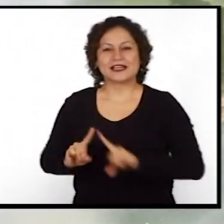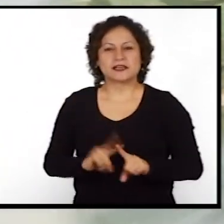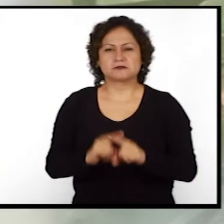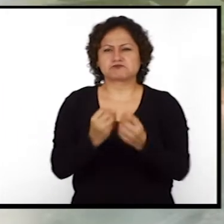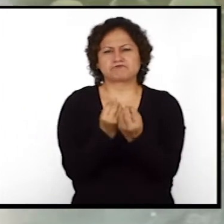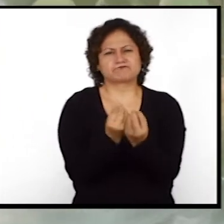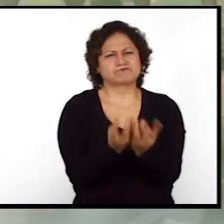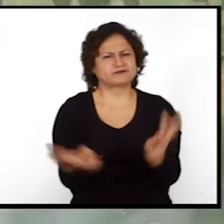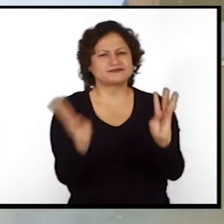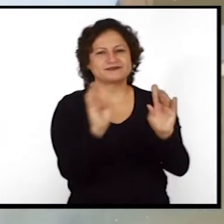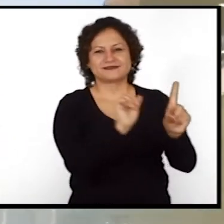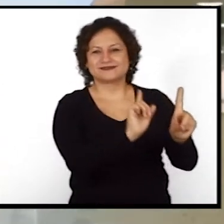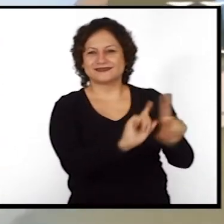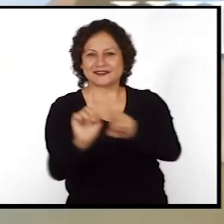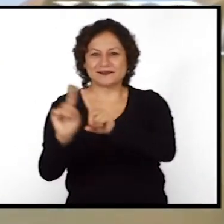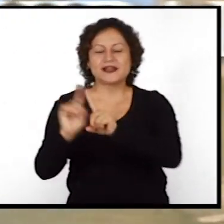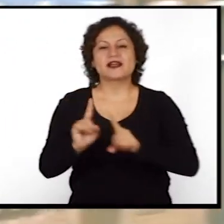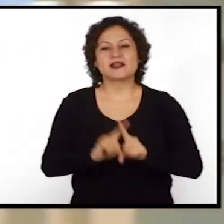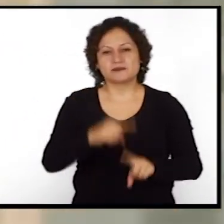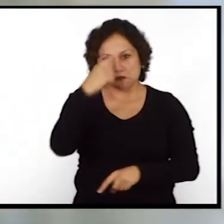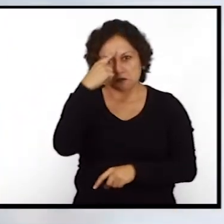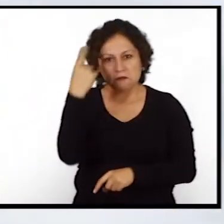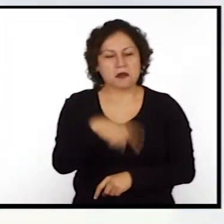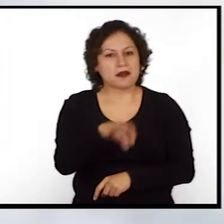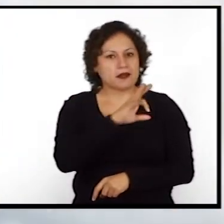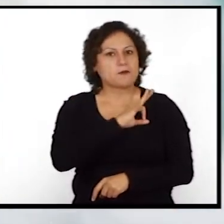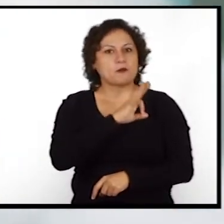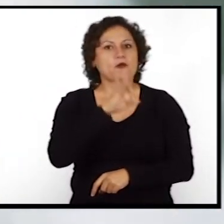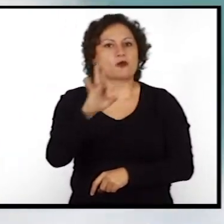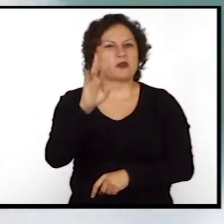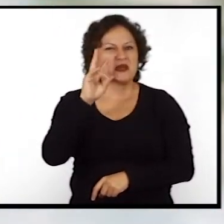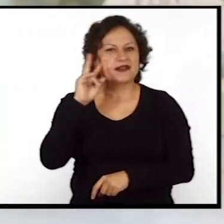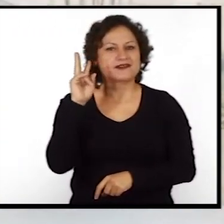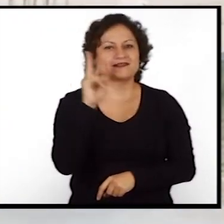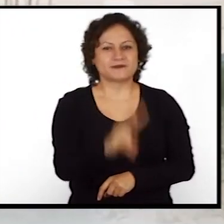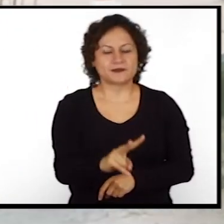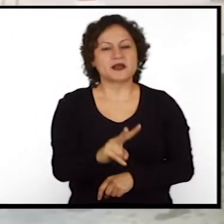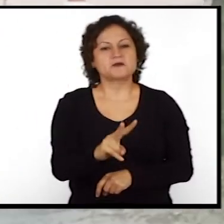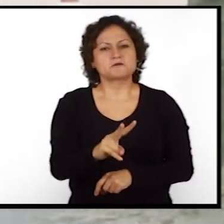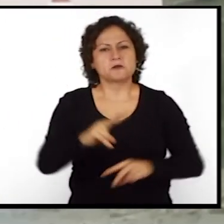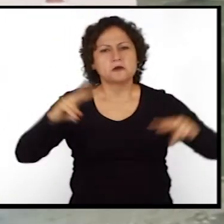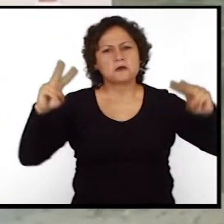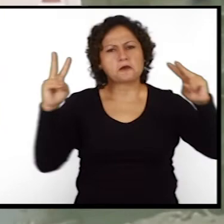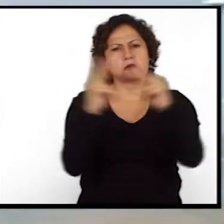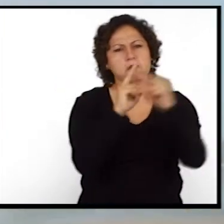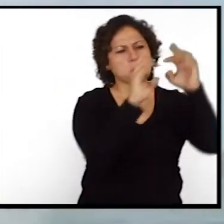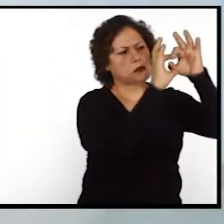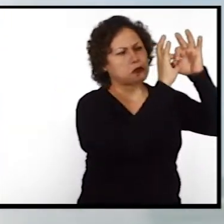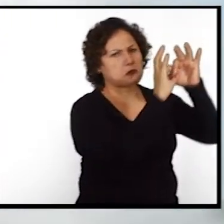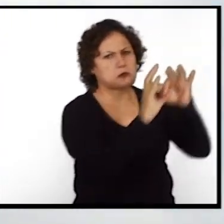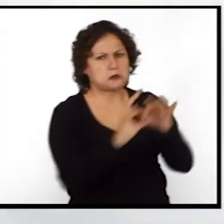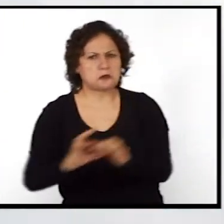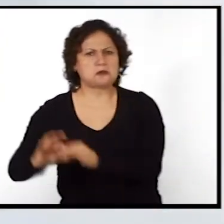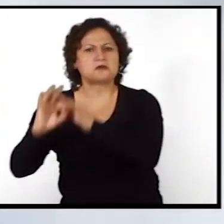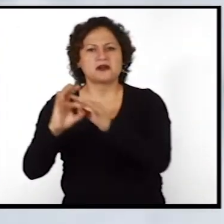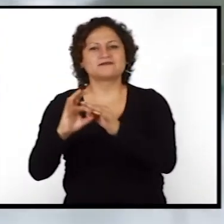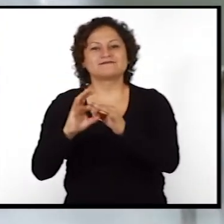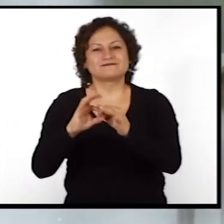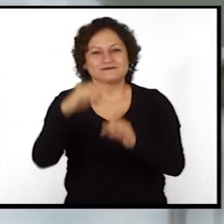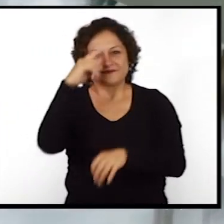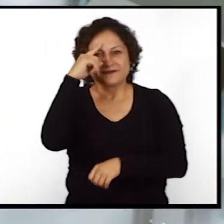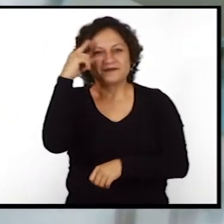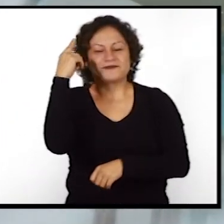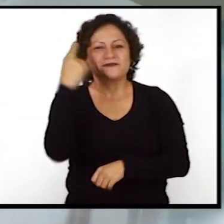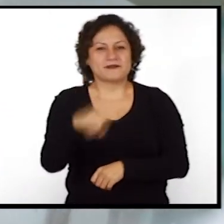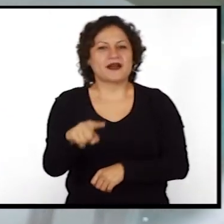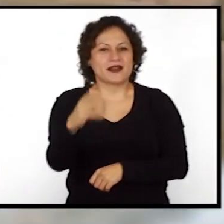Nos brinda un abanico de posibilidades infinitas que se funden con el viento, una corriente que recorre el país. Nos deleita